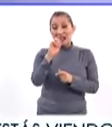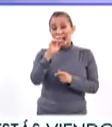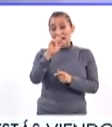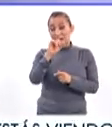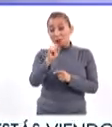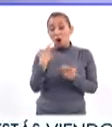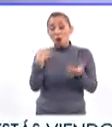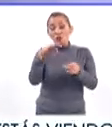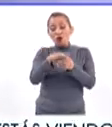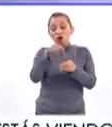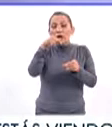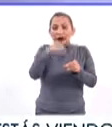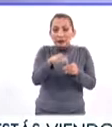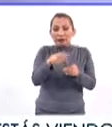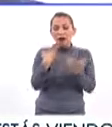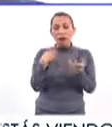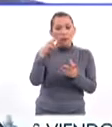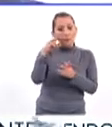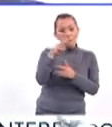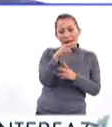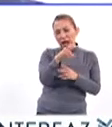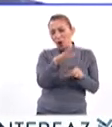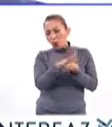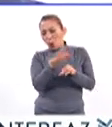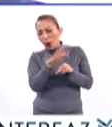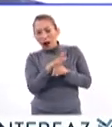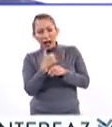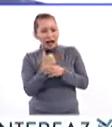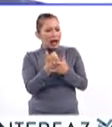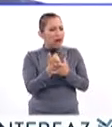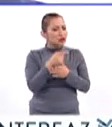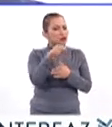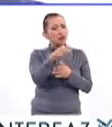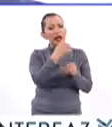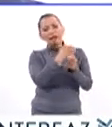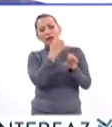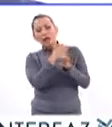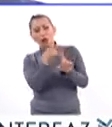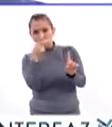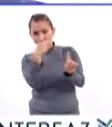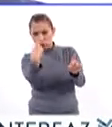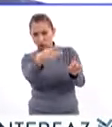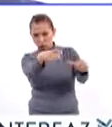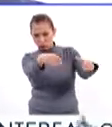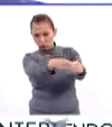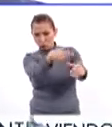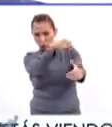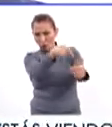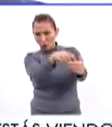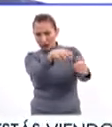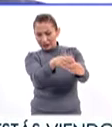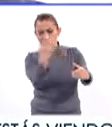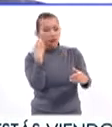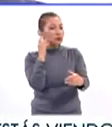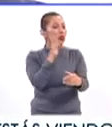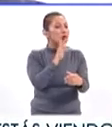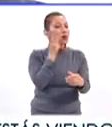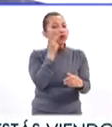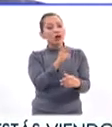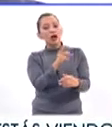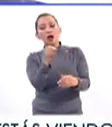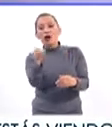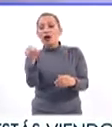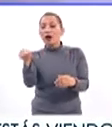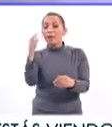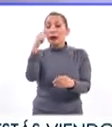materia electoral es justamente eso, visibilizar cuáles son los beneficios que ha obtenido de manera focalizada cada una de las experiencias